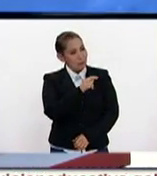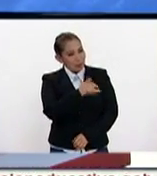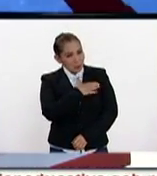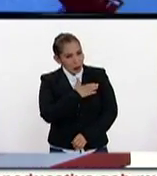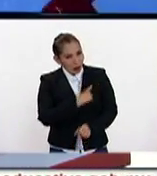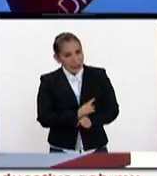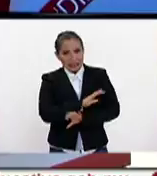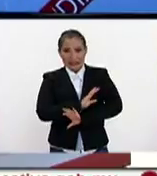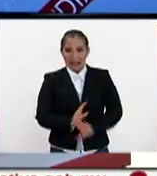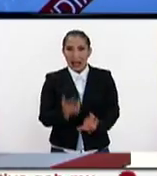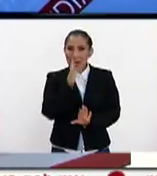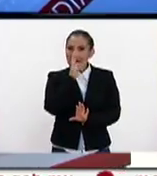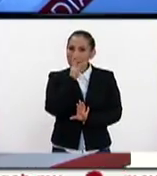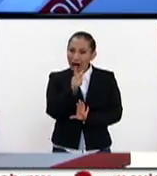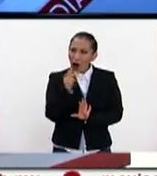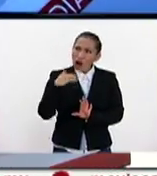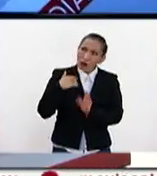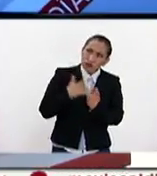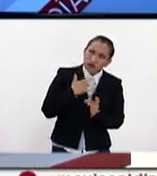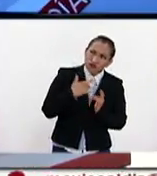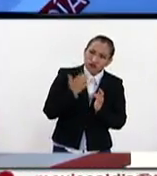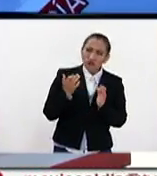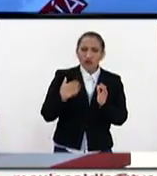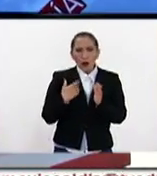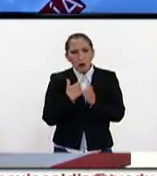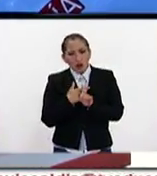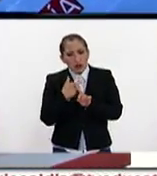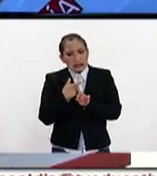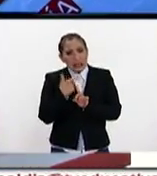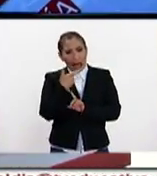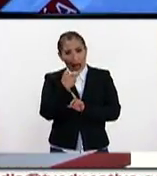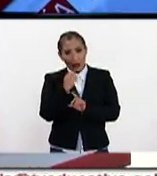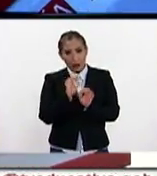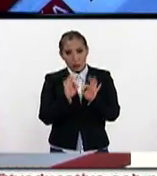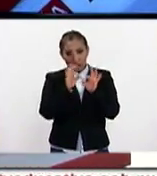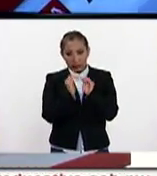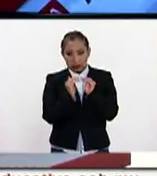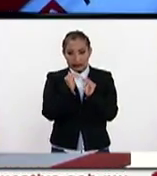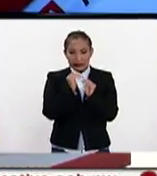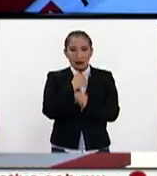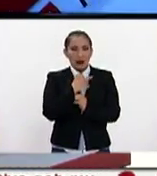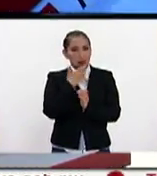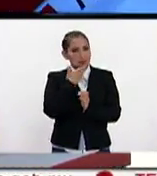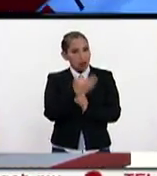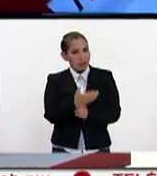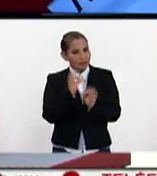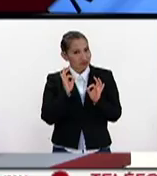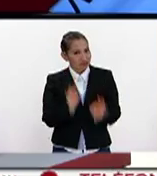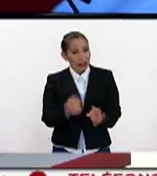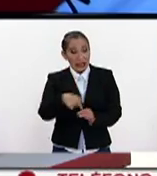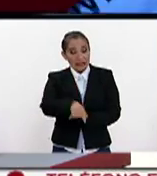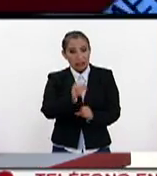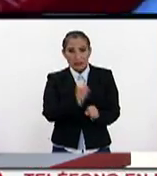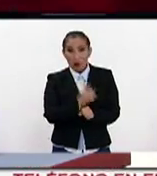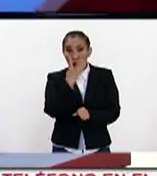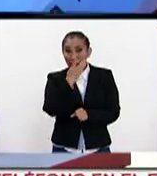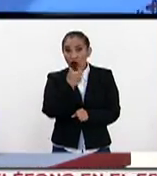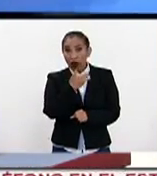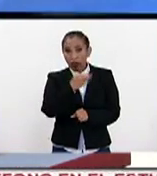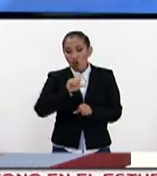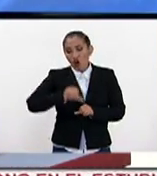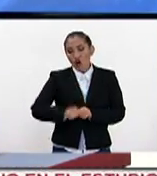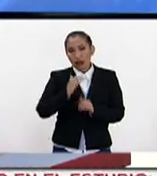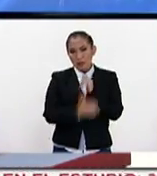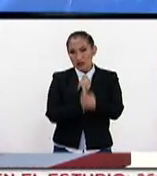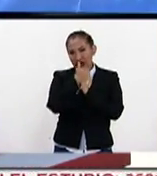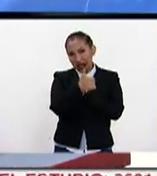buenos días. Ya mejora un poco el clima. Es que cada grado pues es importante, relevante, pero esta semana estuvimos a 4 grados, hoy